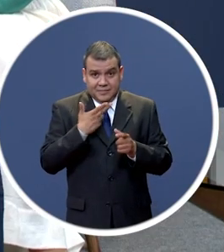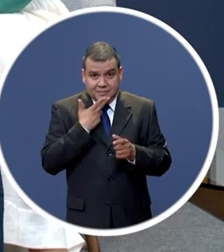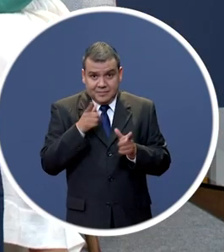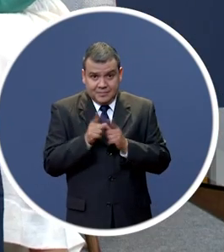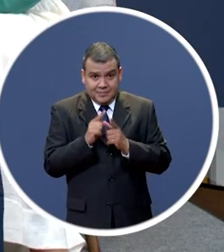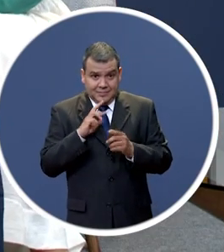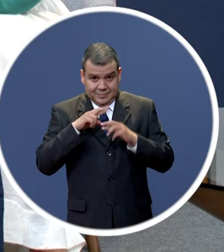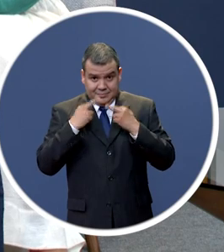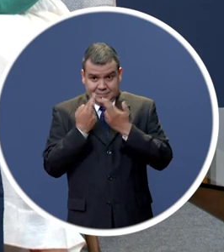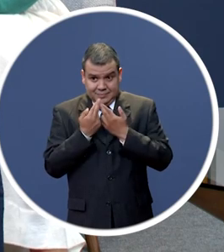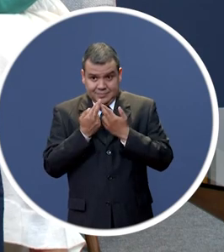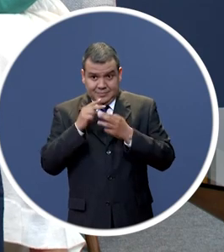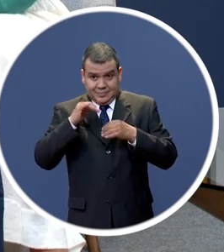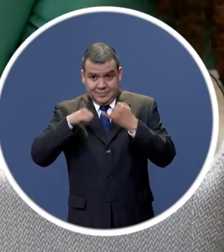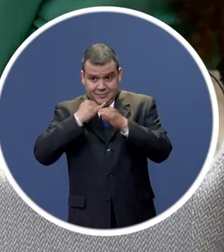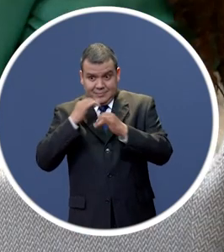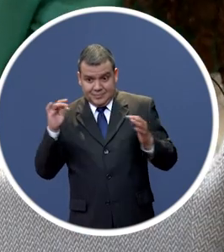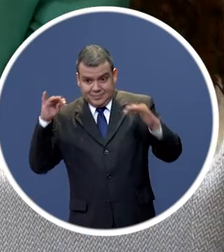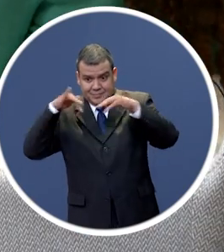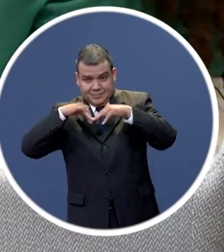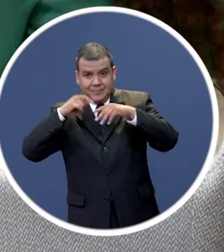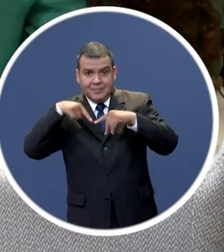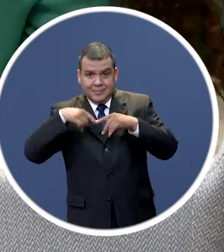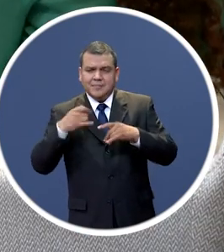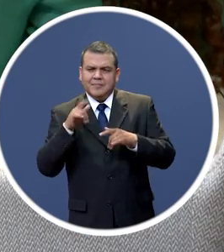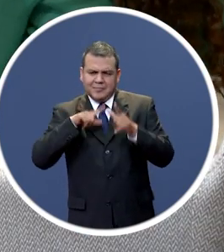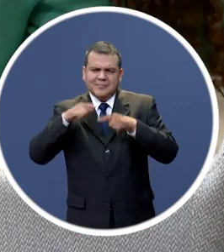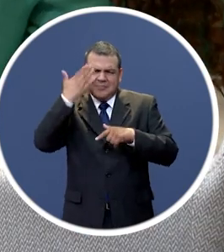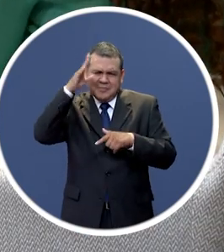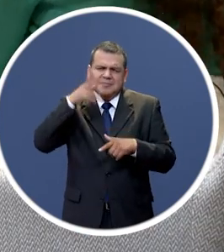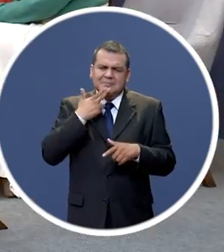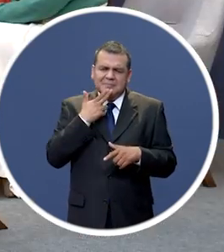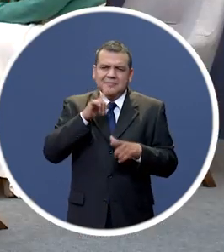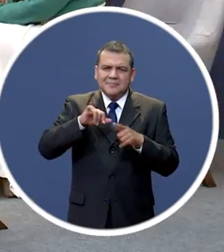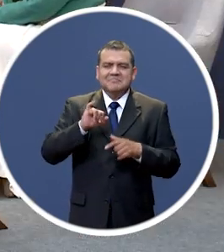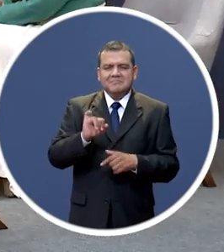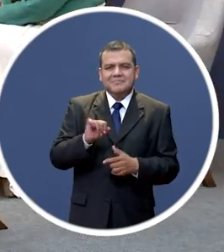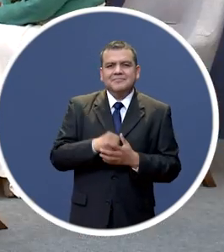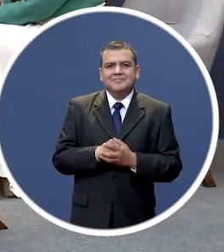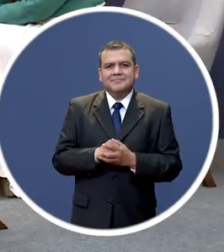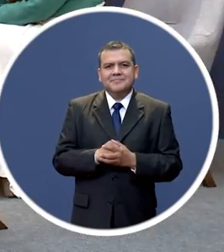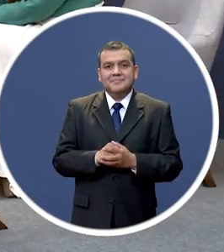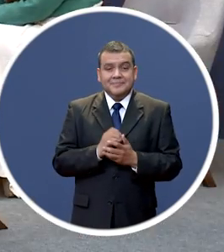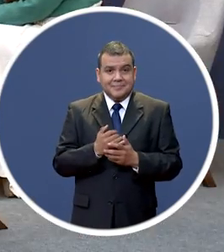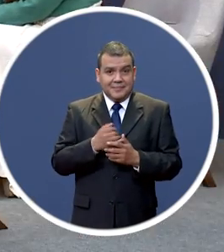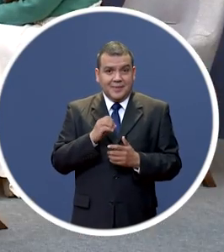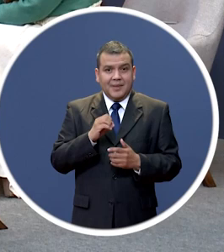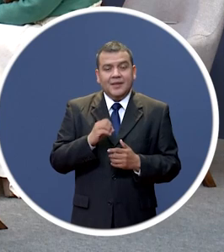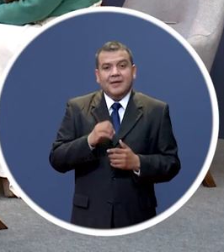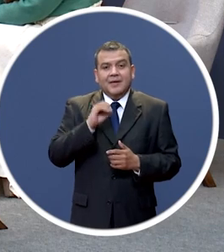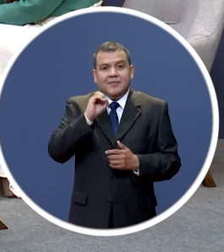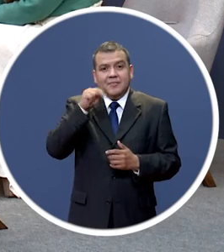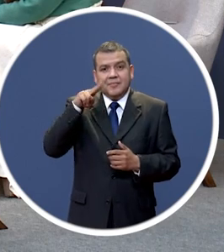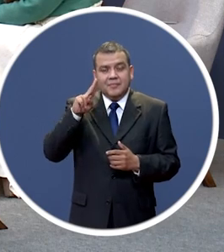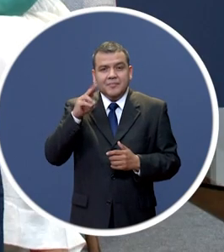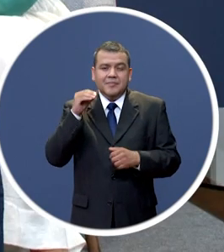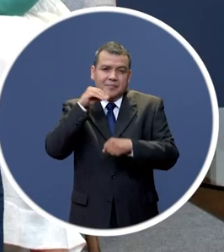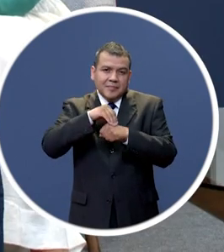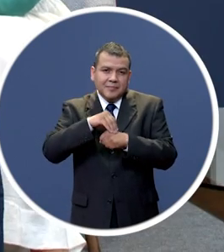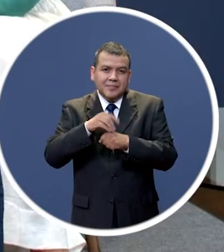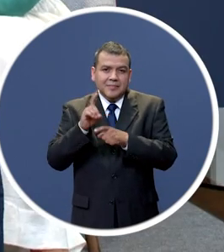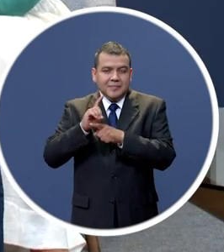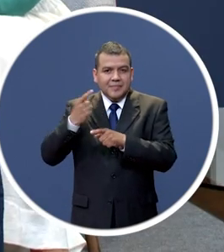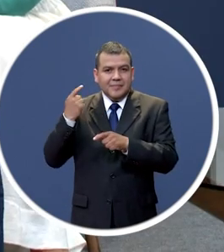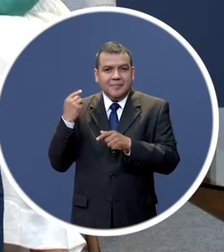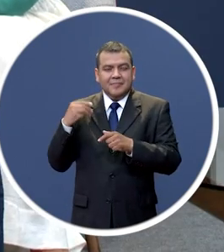solo se utilizan en eventos especiales. eventos especiales. Y ellos lo saben. Así es. Muy bien. La Asamblea General de las Naciones Unidas estableció a